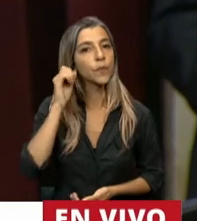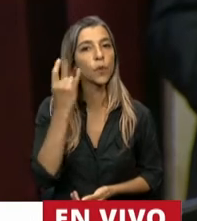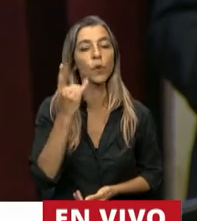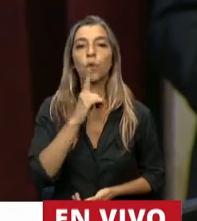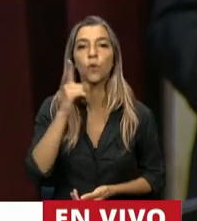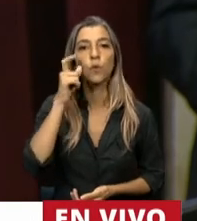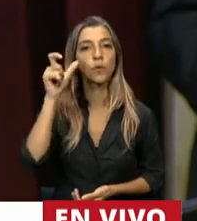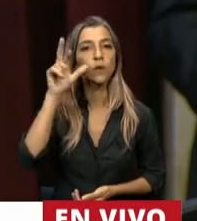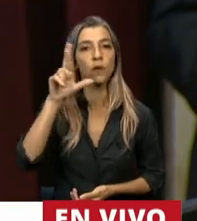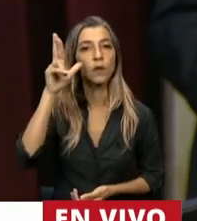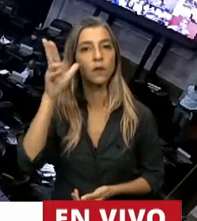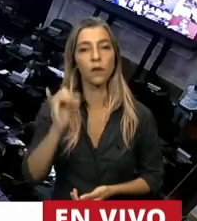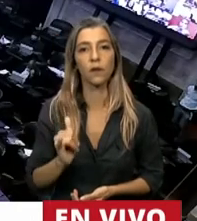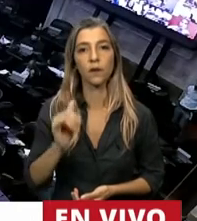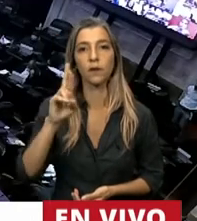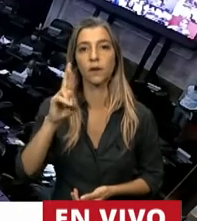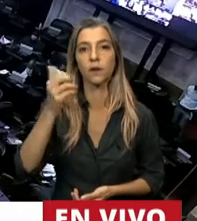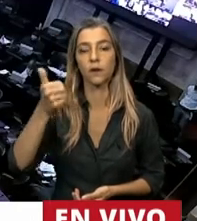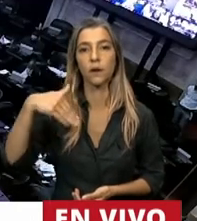Gutiérrez Ramiro.